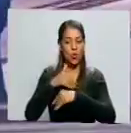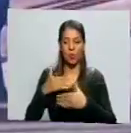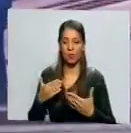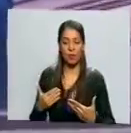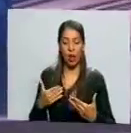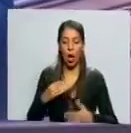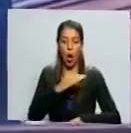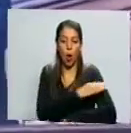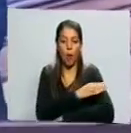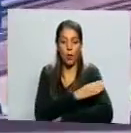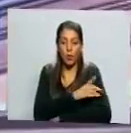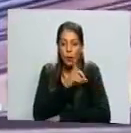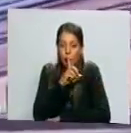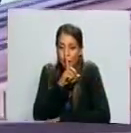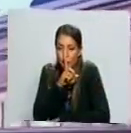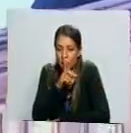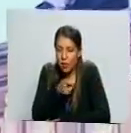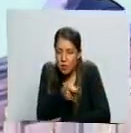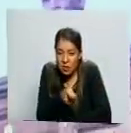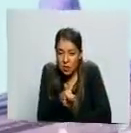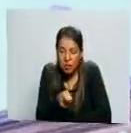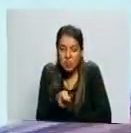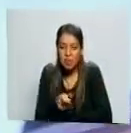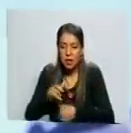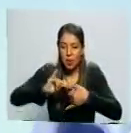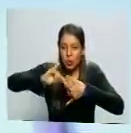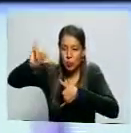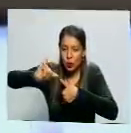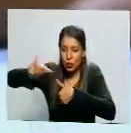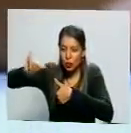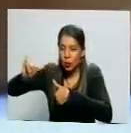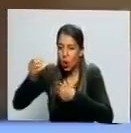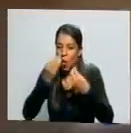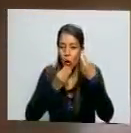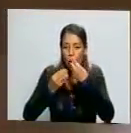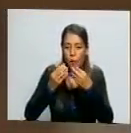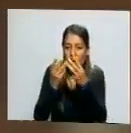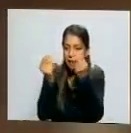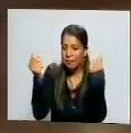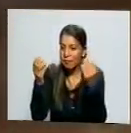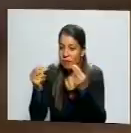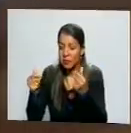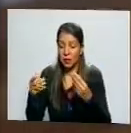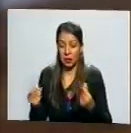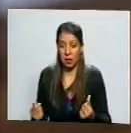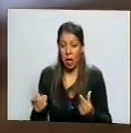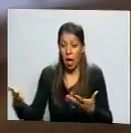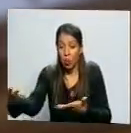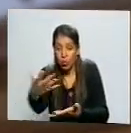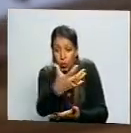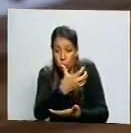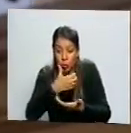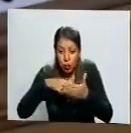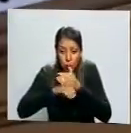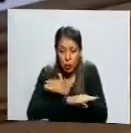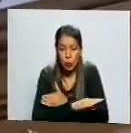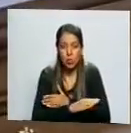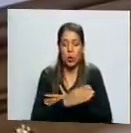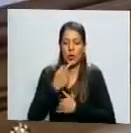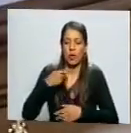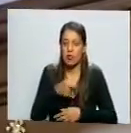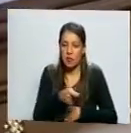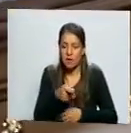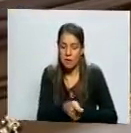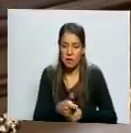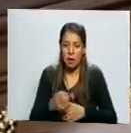base del desabastecimiento programado, de la inflación inducida, del acaparamiento, del boicot,